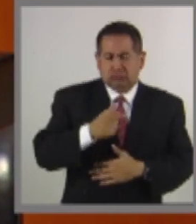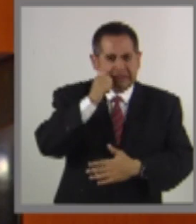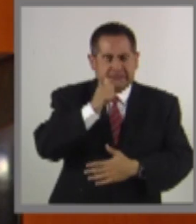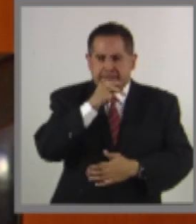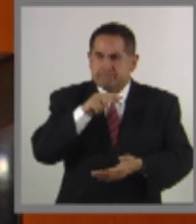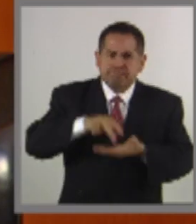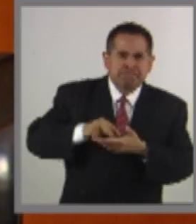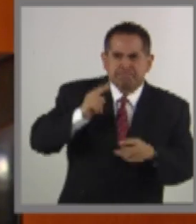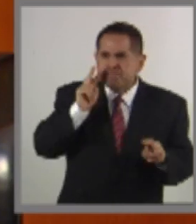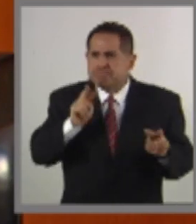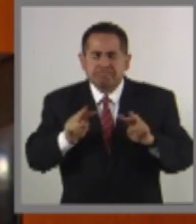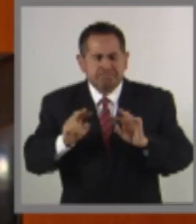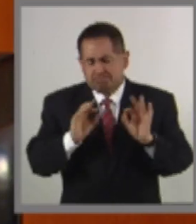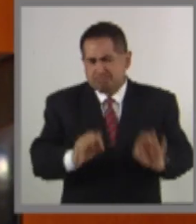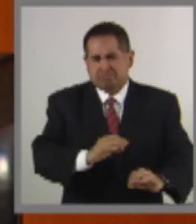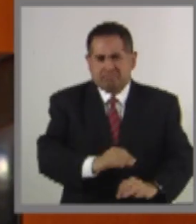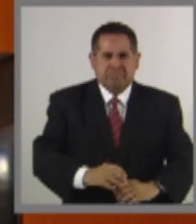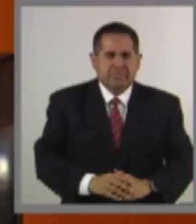todo.